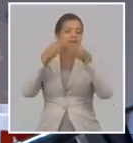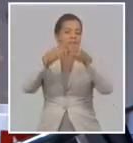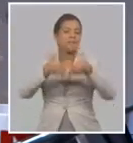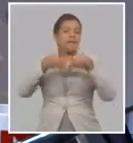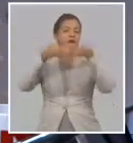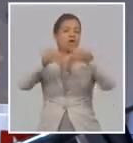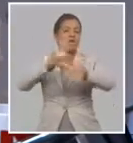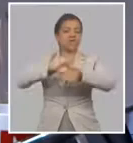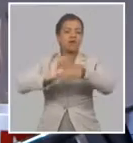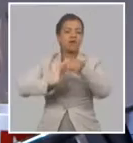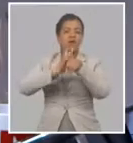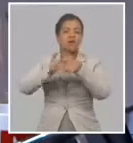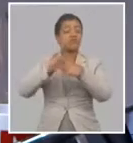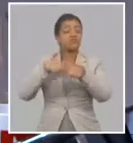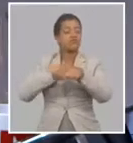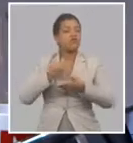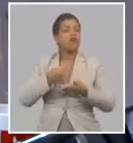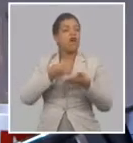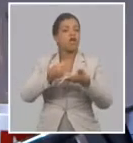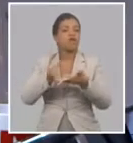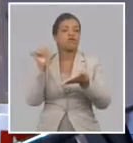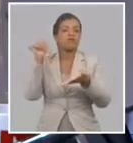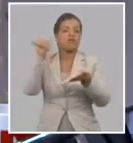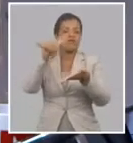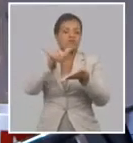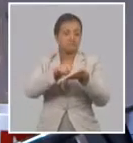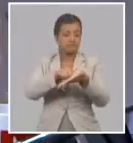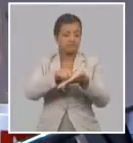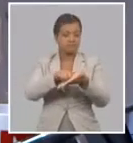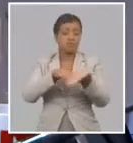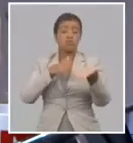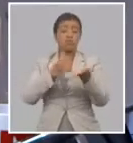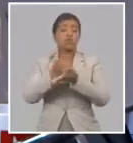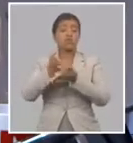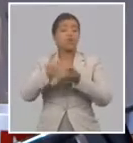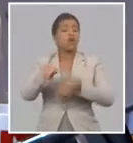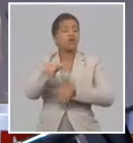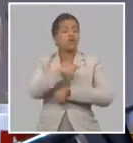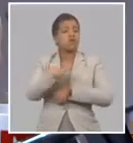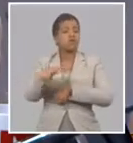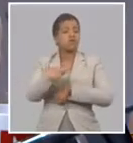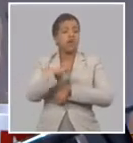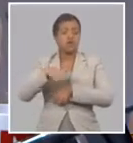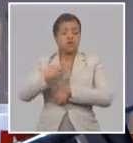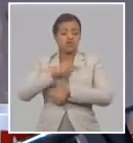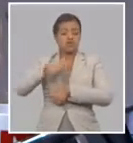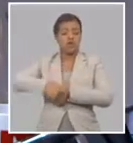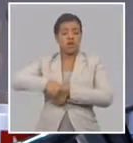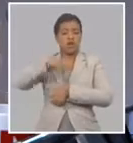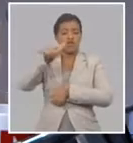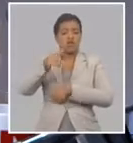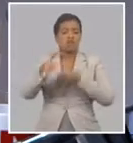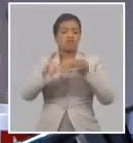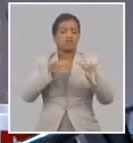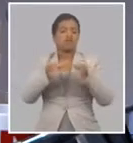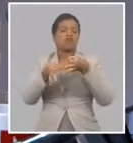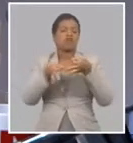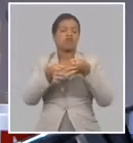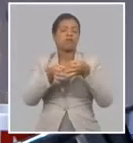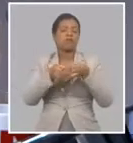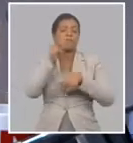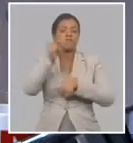y debemos mencionar por supuesto que todavía están latentes resaltar las operaciones de nuestros aviones en función del traslado de